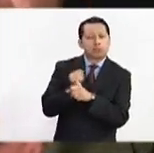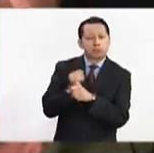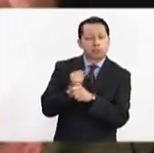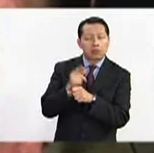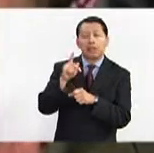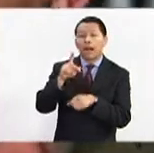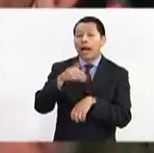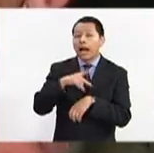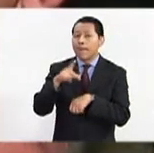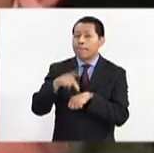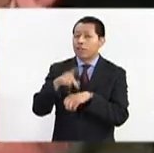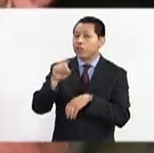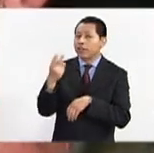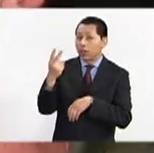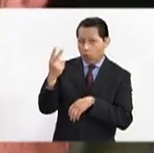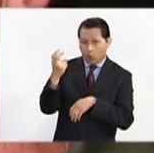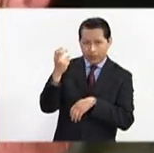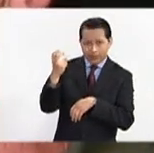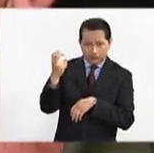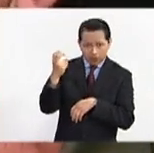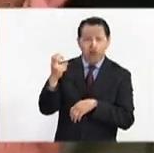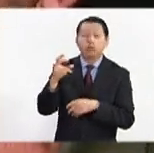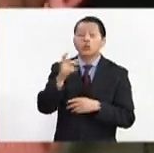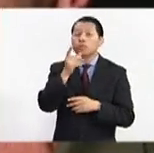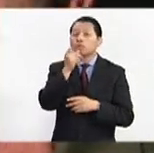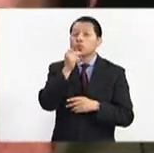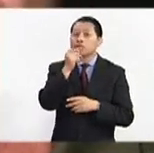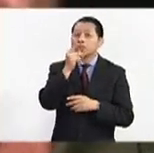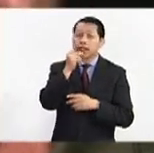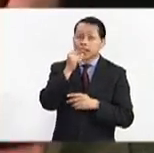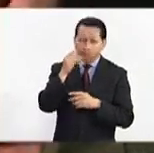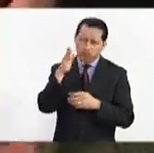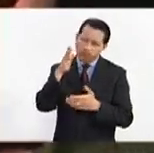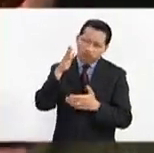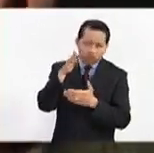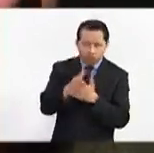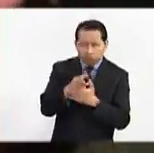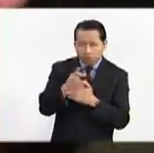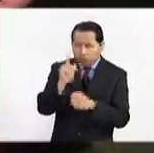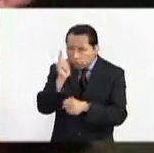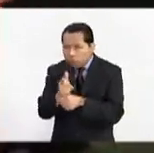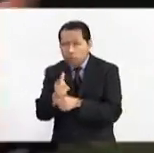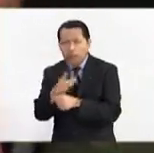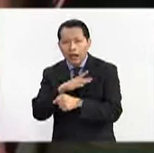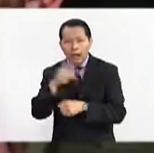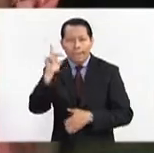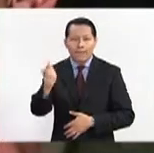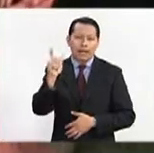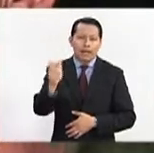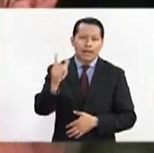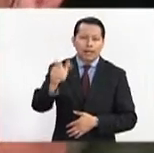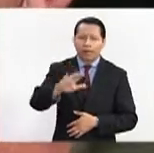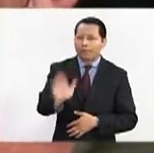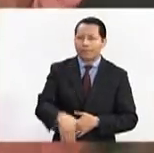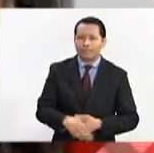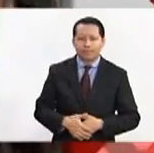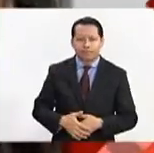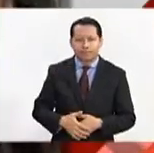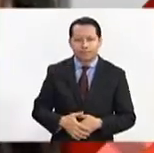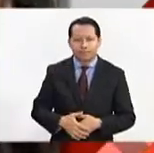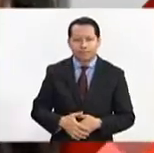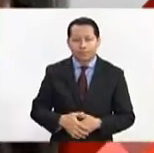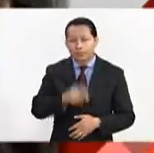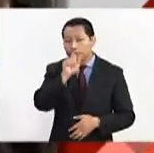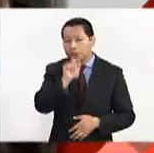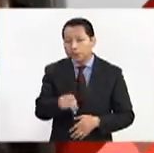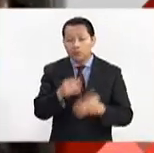del piso 32 del Mandalay Bay. Nuestros oficiales respondieron a ese lugar y encontraron al sospechoso, quien fue abatido inmediatamente.